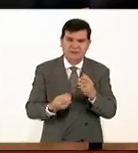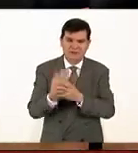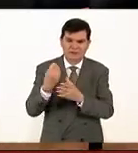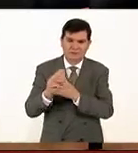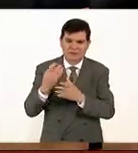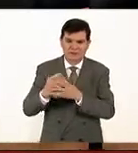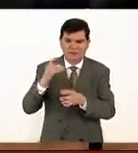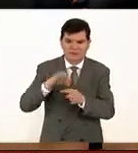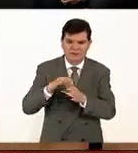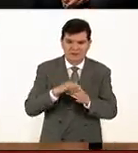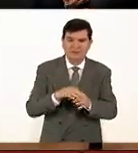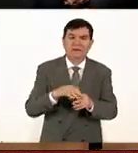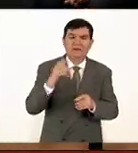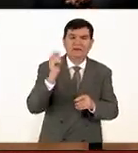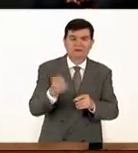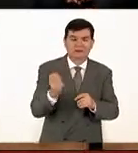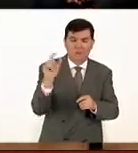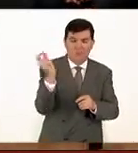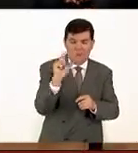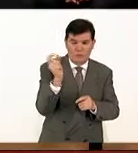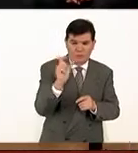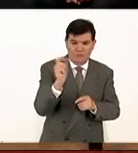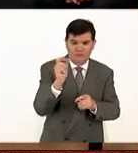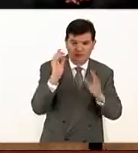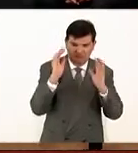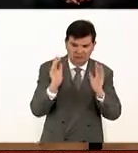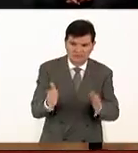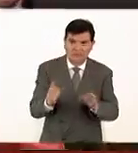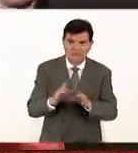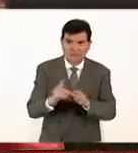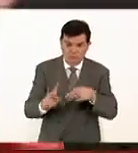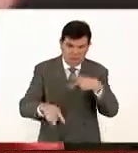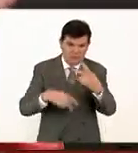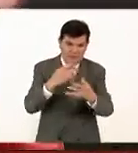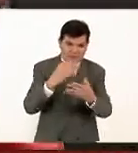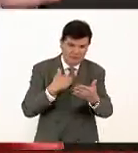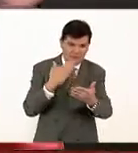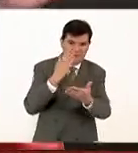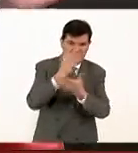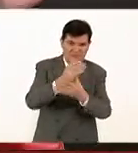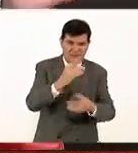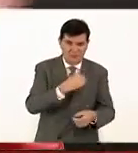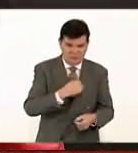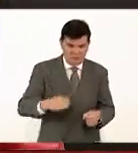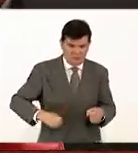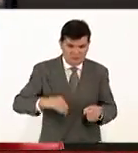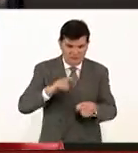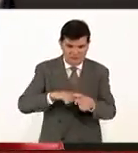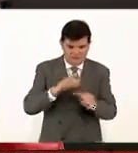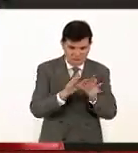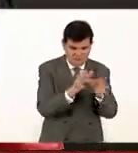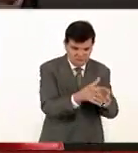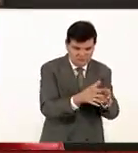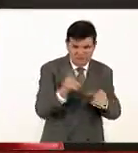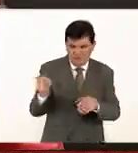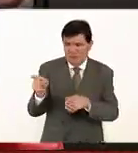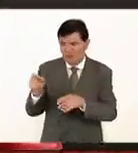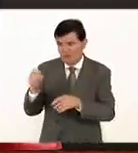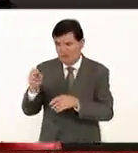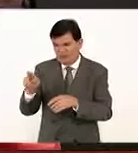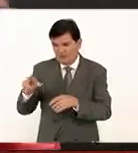sofisticación del elector, es decir, cuando ya, bueno, si tú vas para la presidencia municipal, Pati, pues tú eres una cosa, y si Omar va